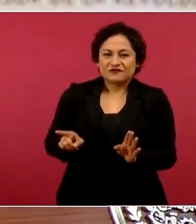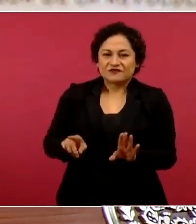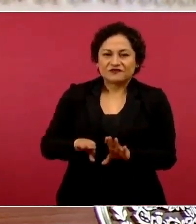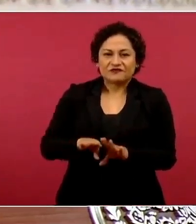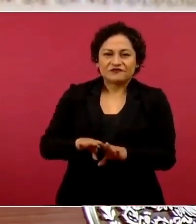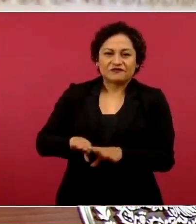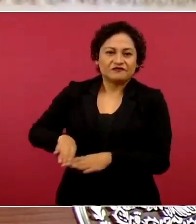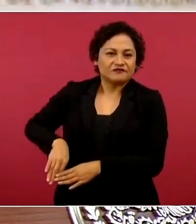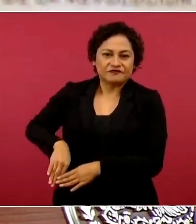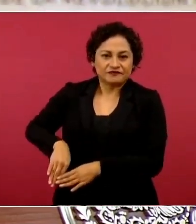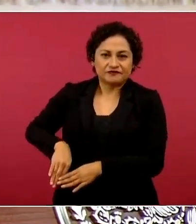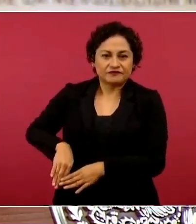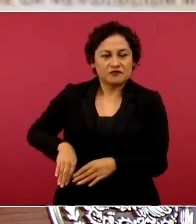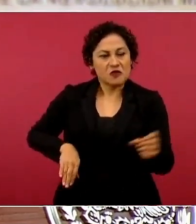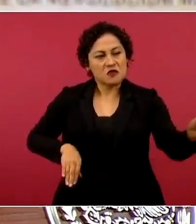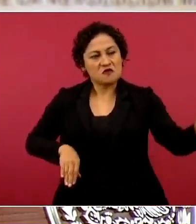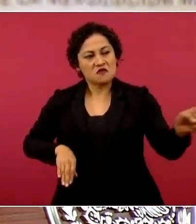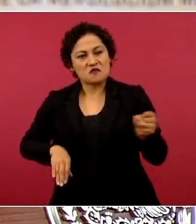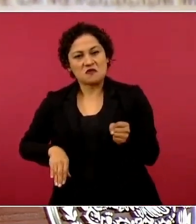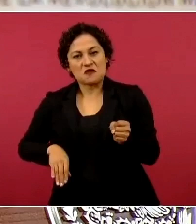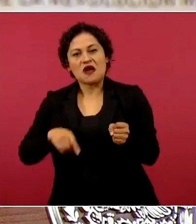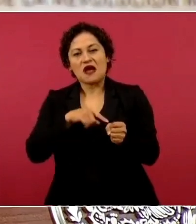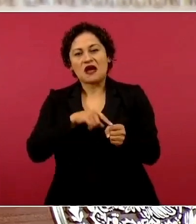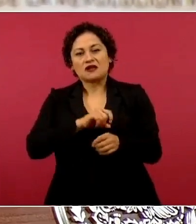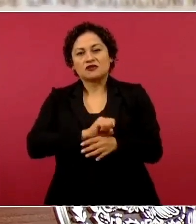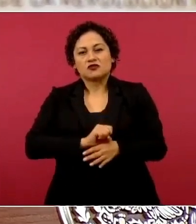una opción moderada.